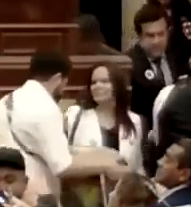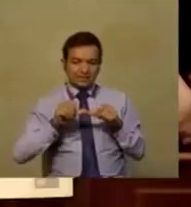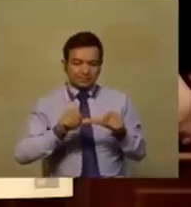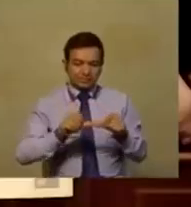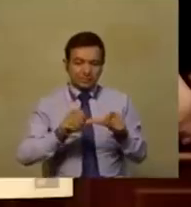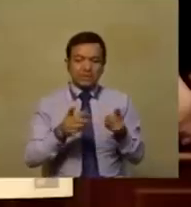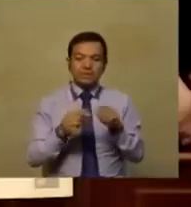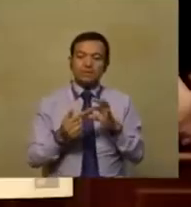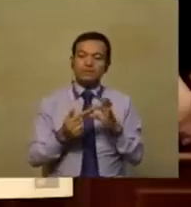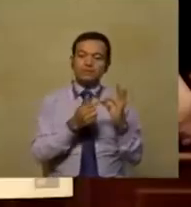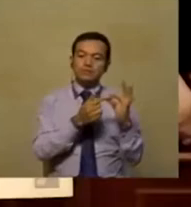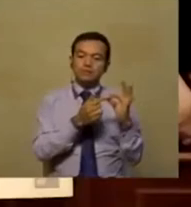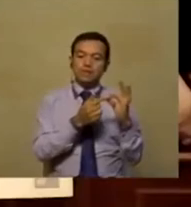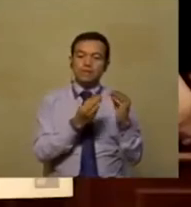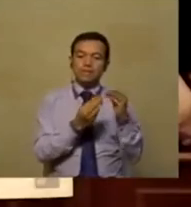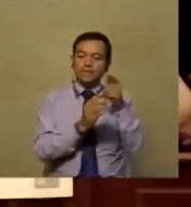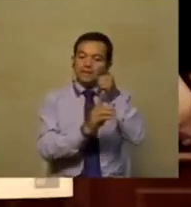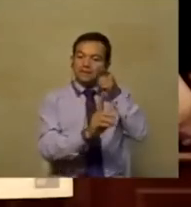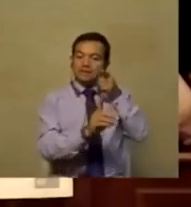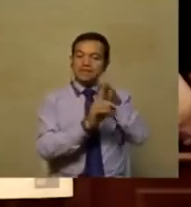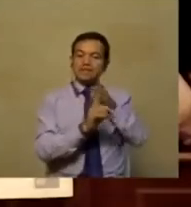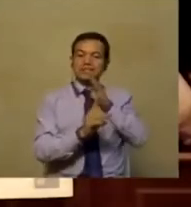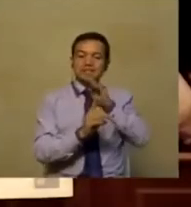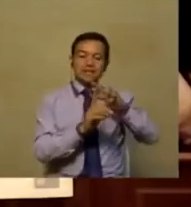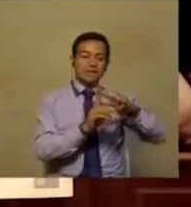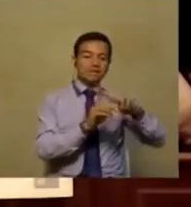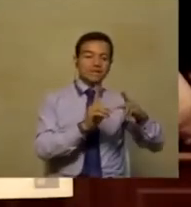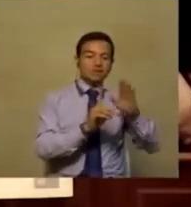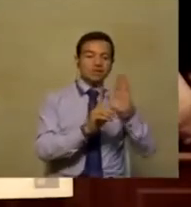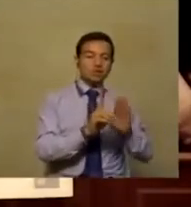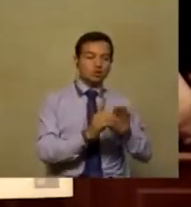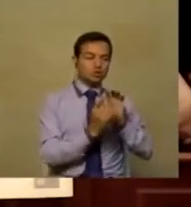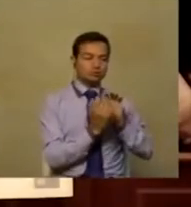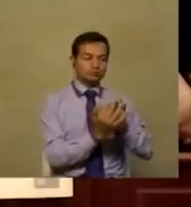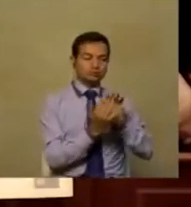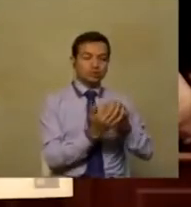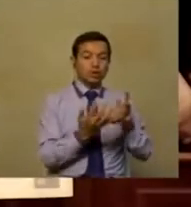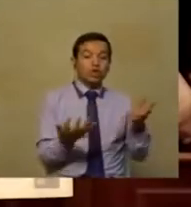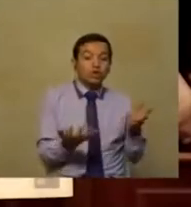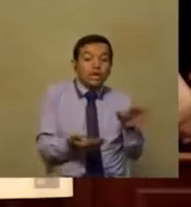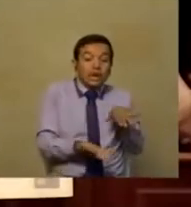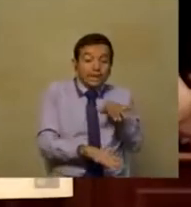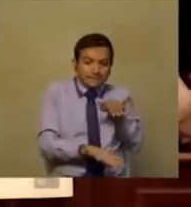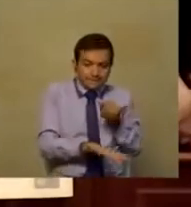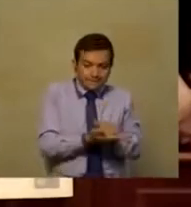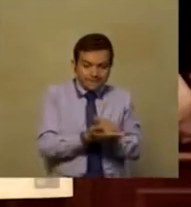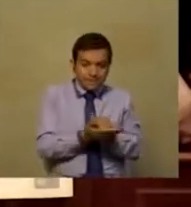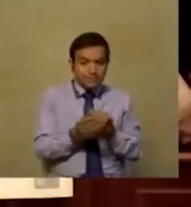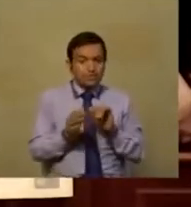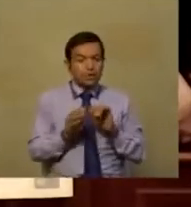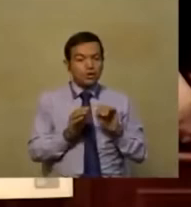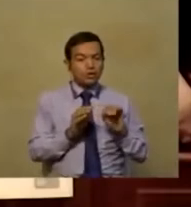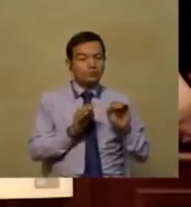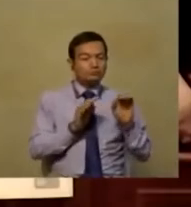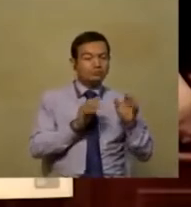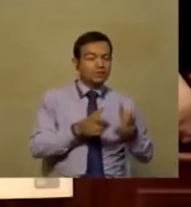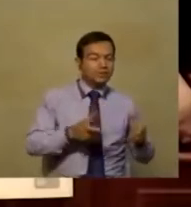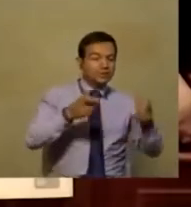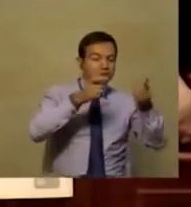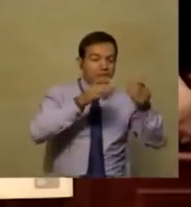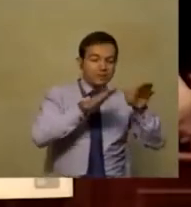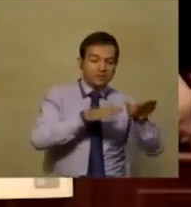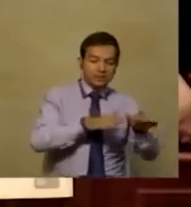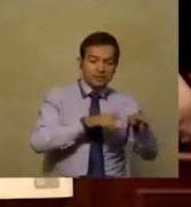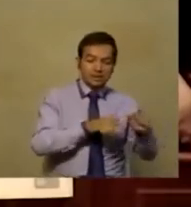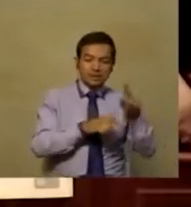Víctimas. Para víctimas del conflicto armado. La sesión fue dirigida por el senador Efraín Cepeda, presidente del Congreso,